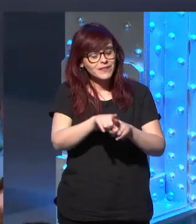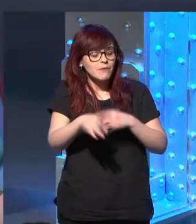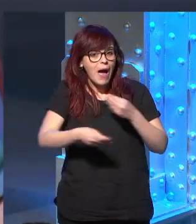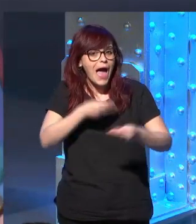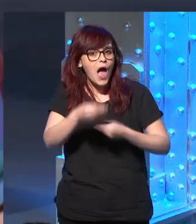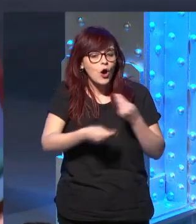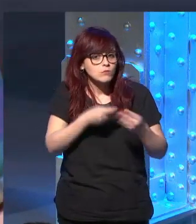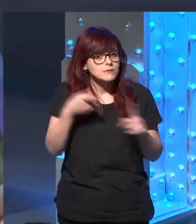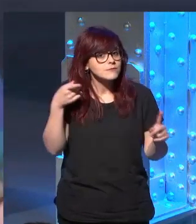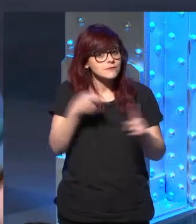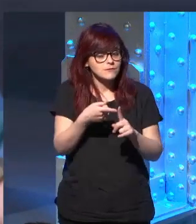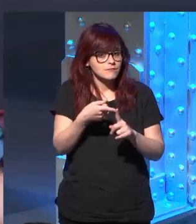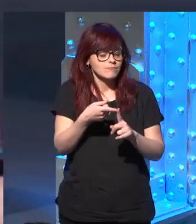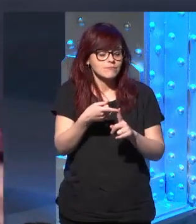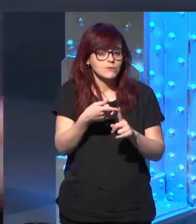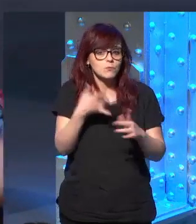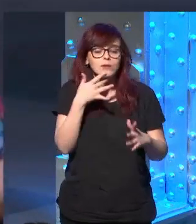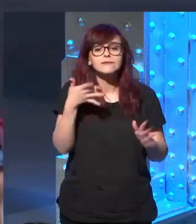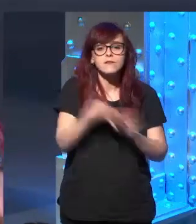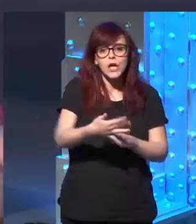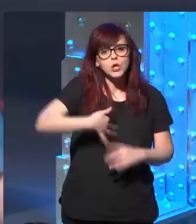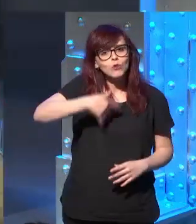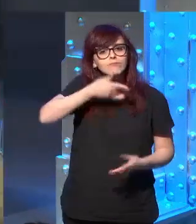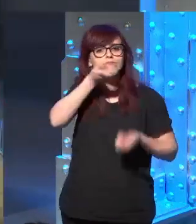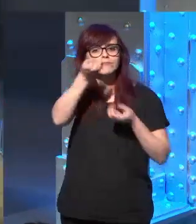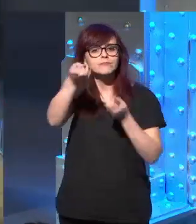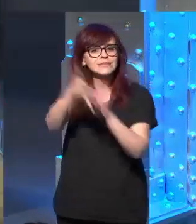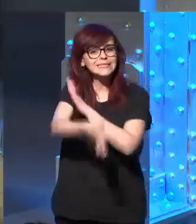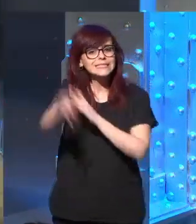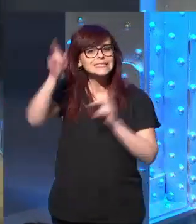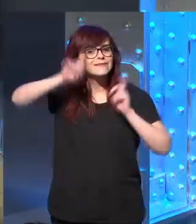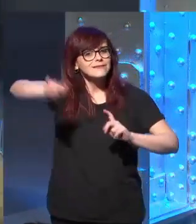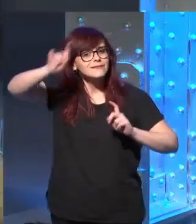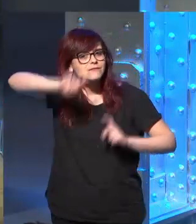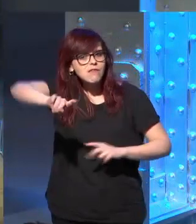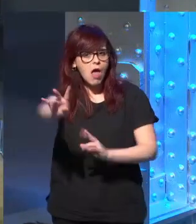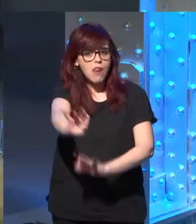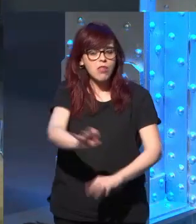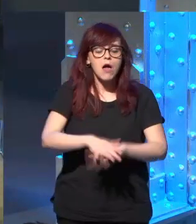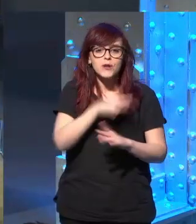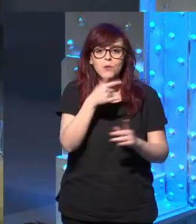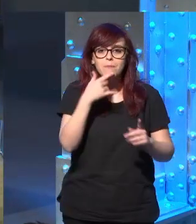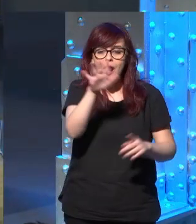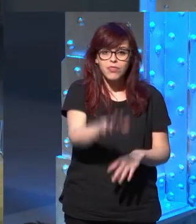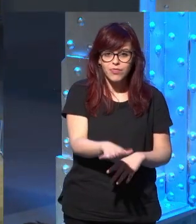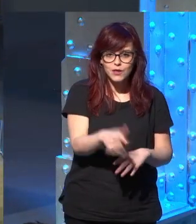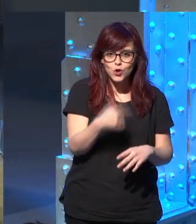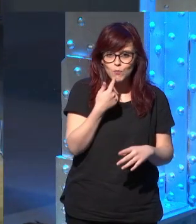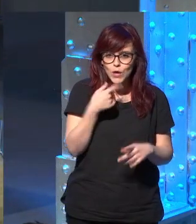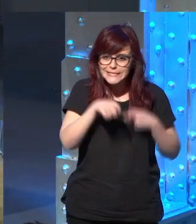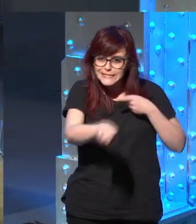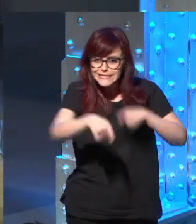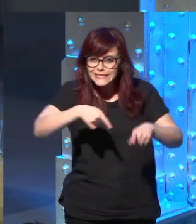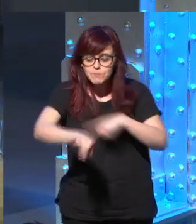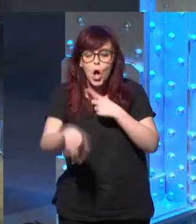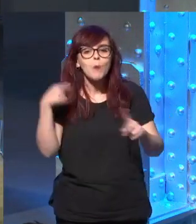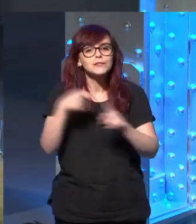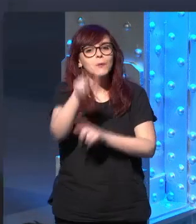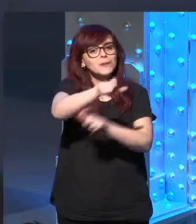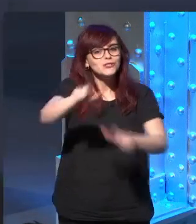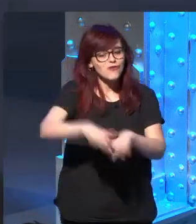hacer lo que hago, que simplemente yo no creo que yo enseñe nada, sino que pulso como ciertas teclas y botoncitos para que la gente cuente sus